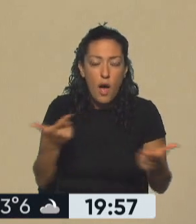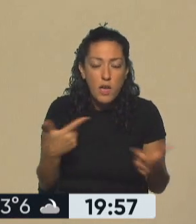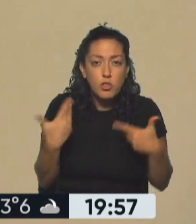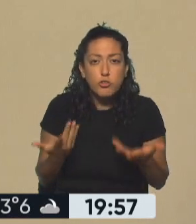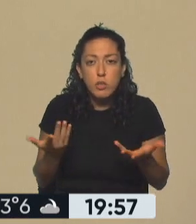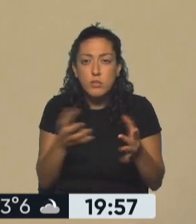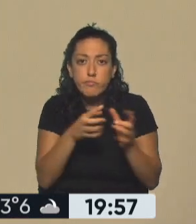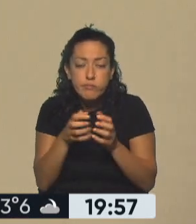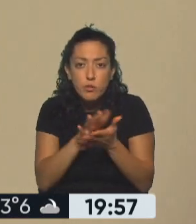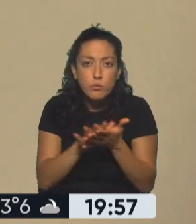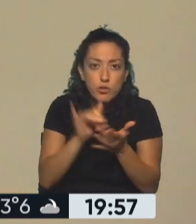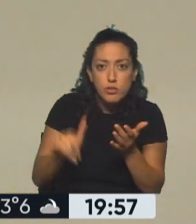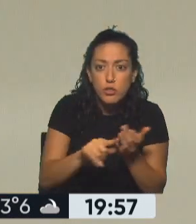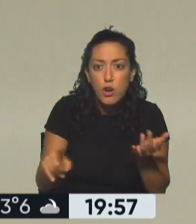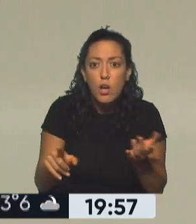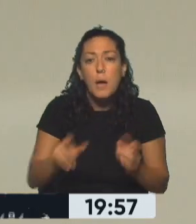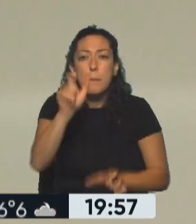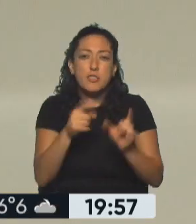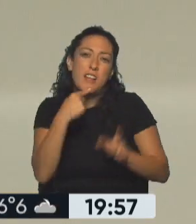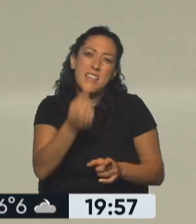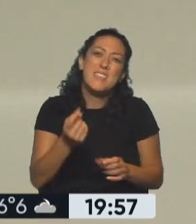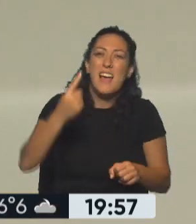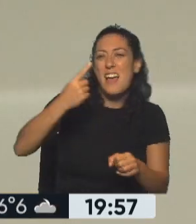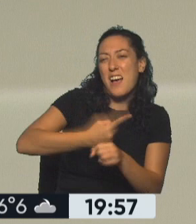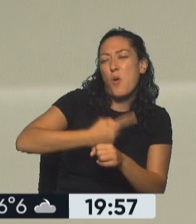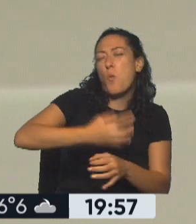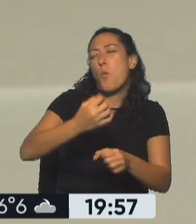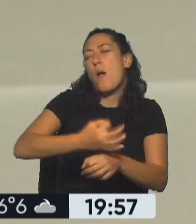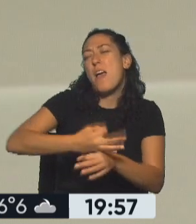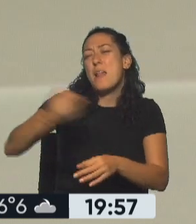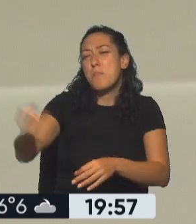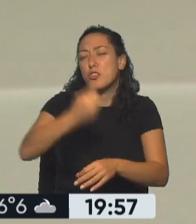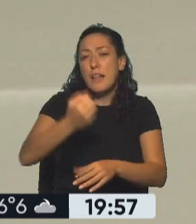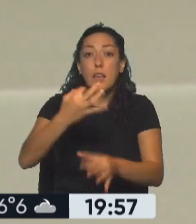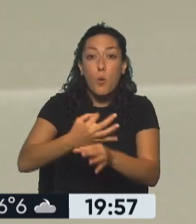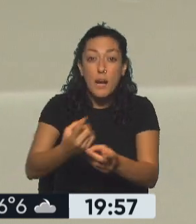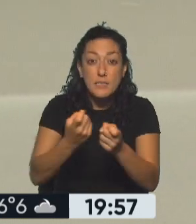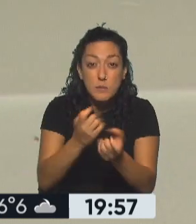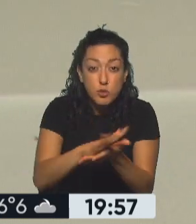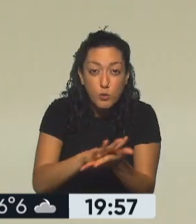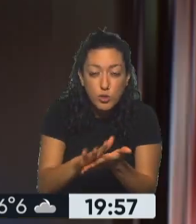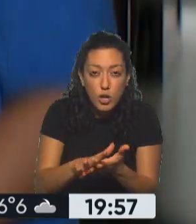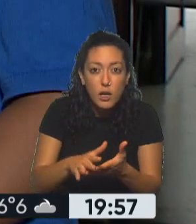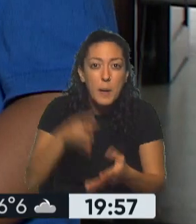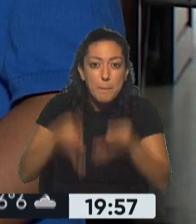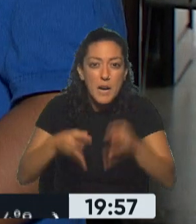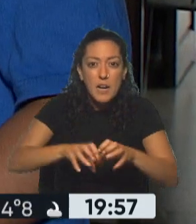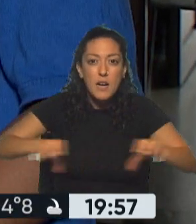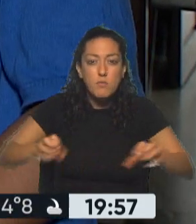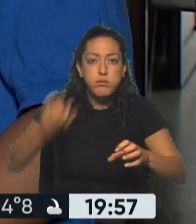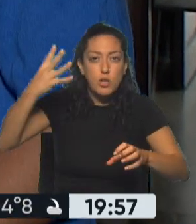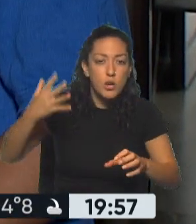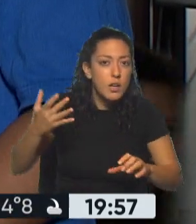la boca, muchas veces se llenan la boca diciendo primero el colegio y ahora que el colegio lo necesita, ni un generador te mandan. Ni un